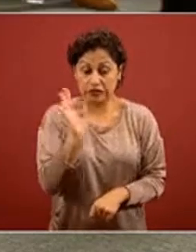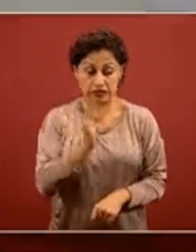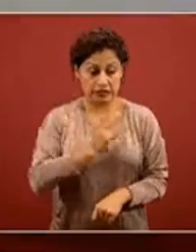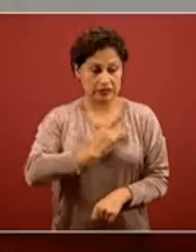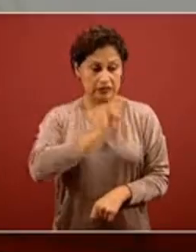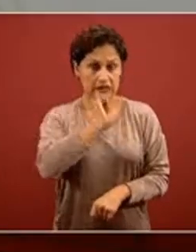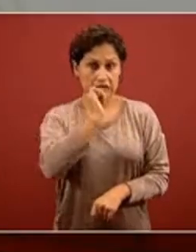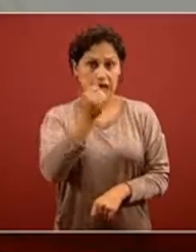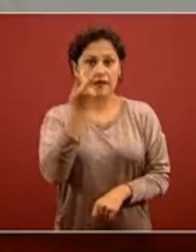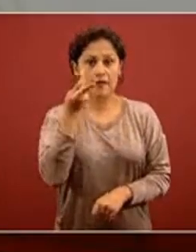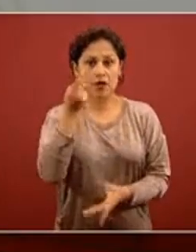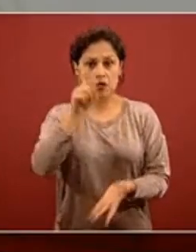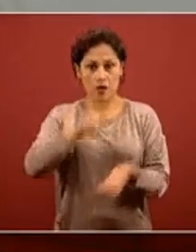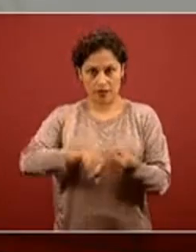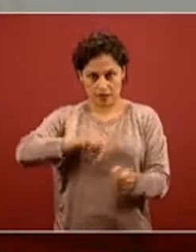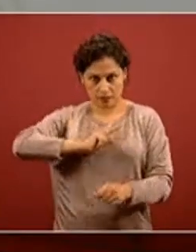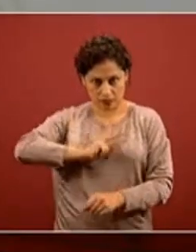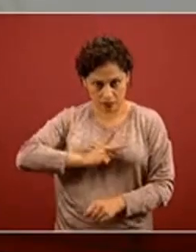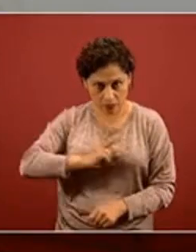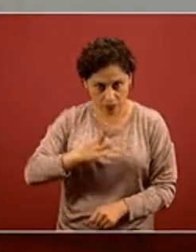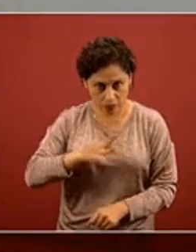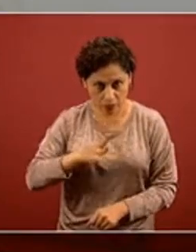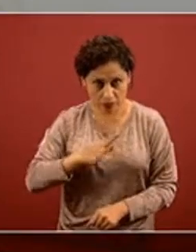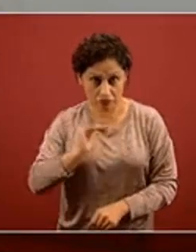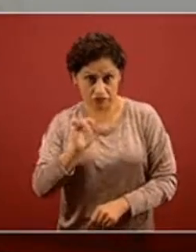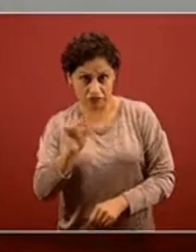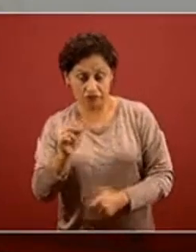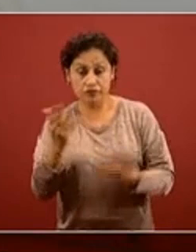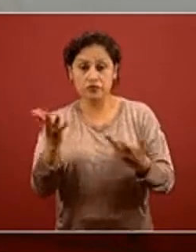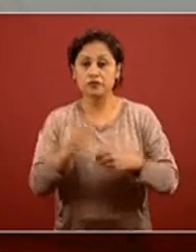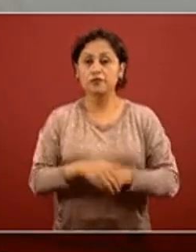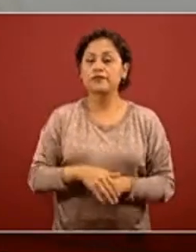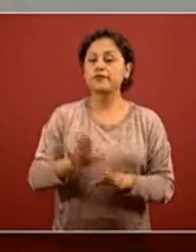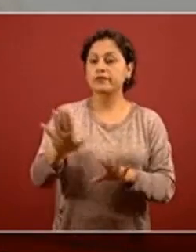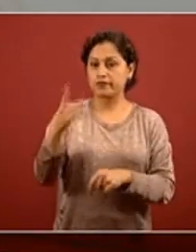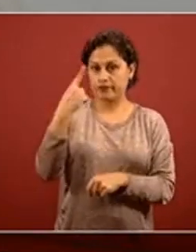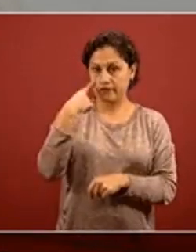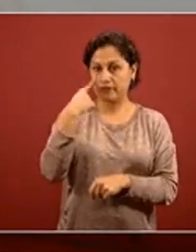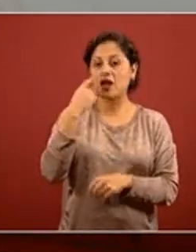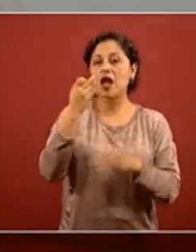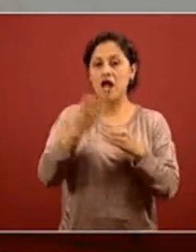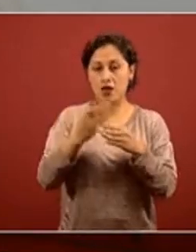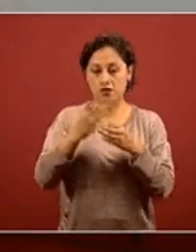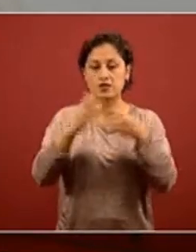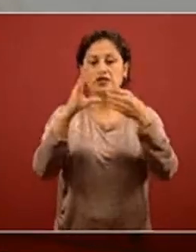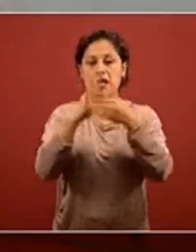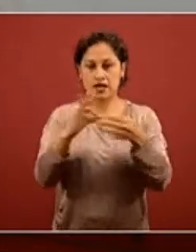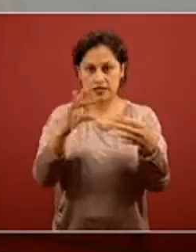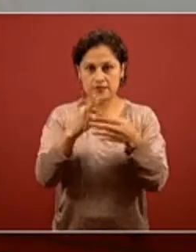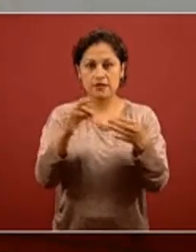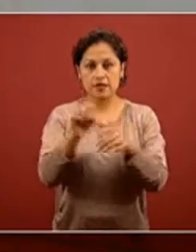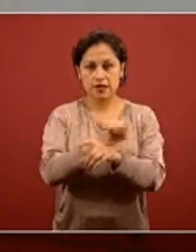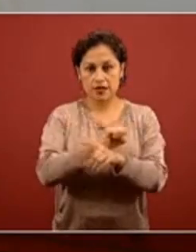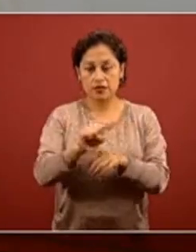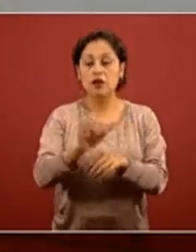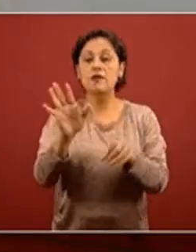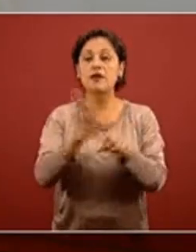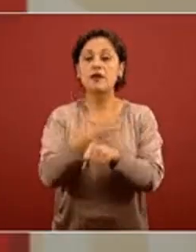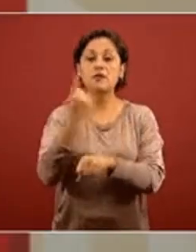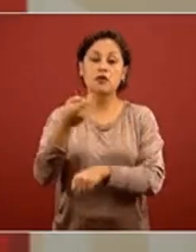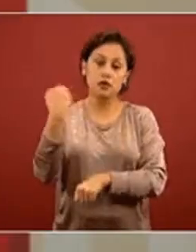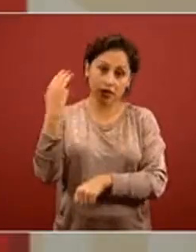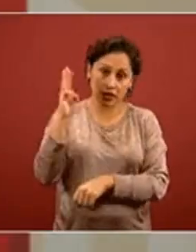Gracias. Muchas gracias. Le doy un adelanto porque el miércoles vamos a tener el gusto de tener aquí a un